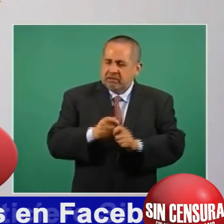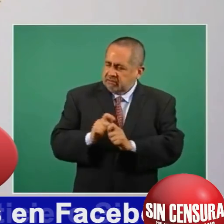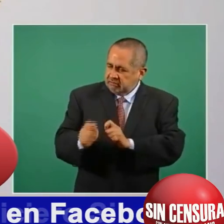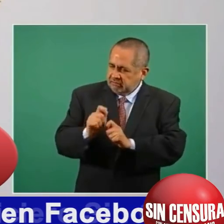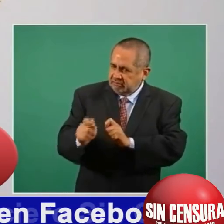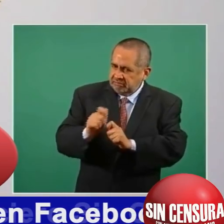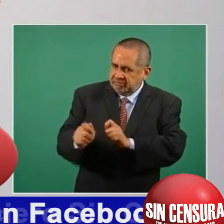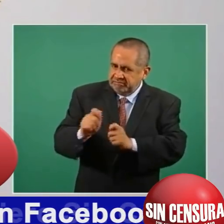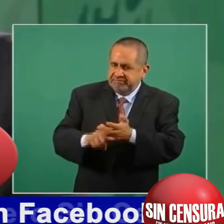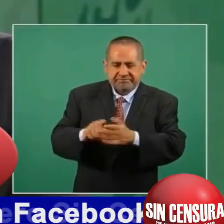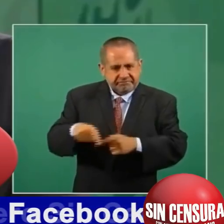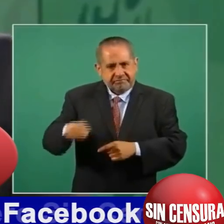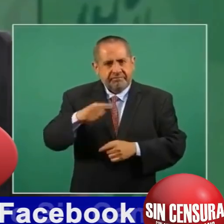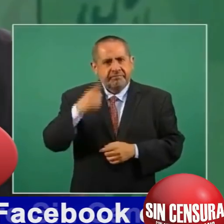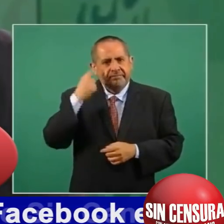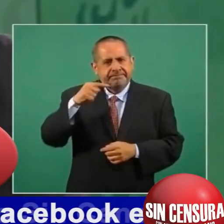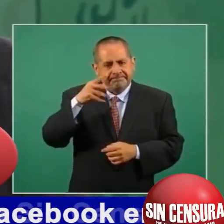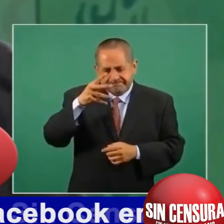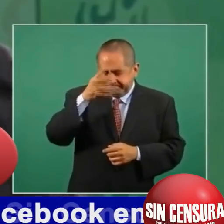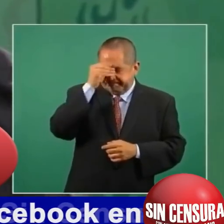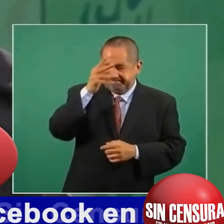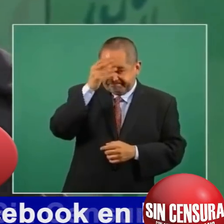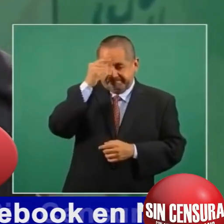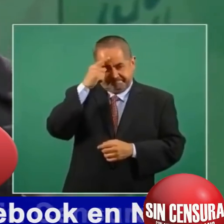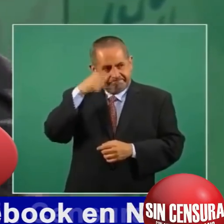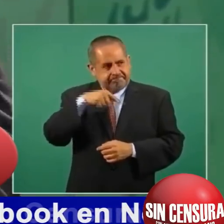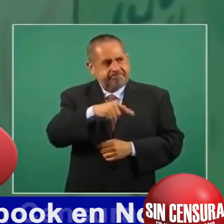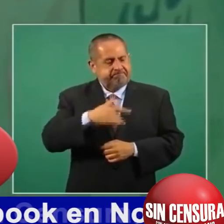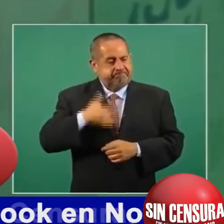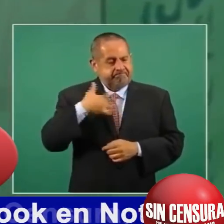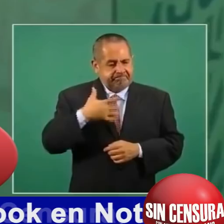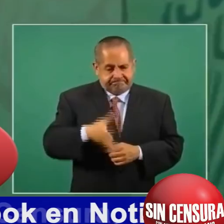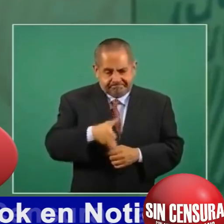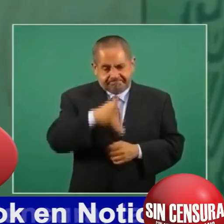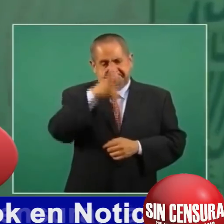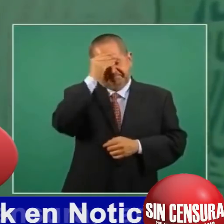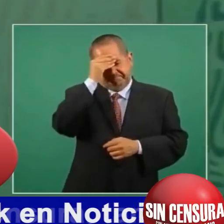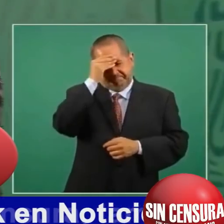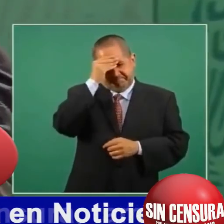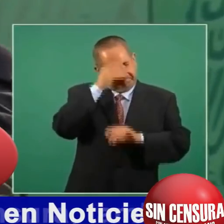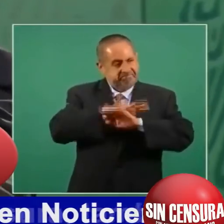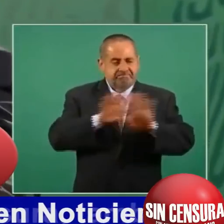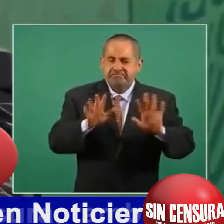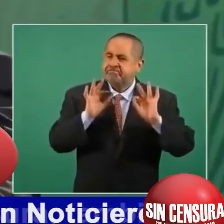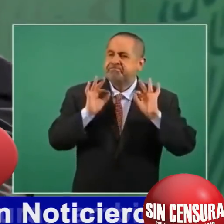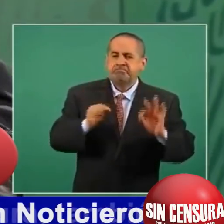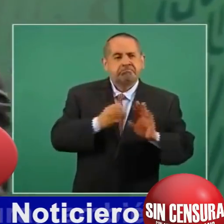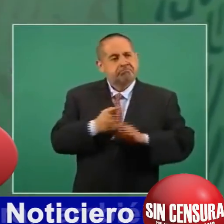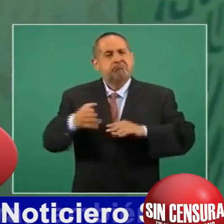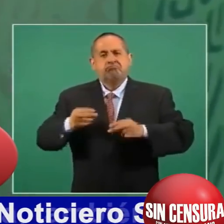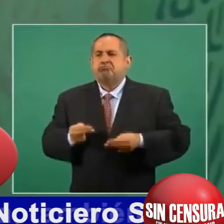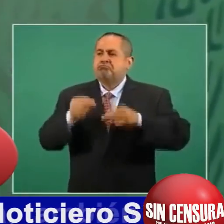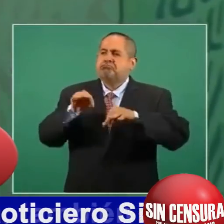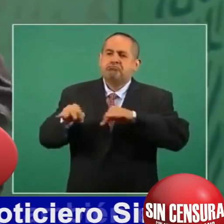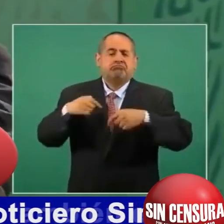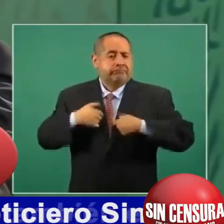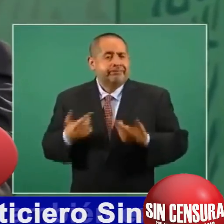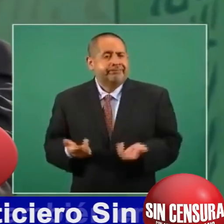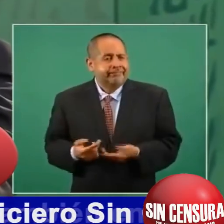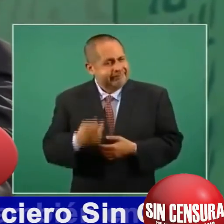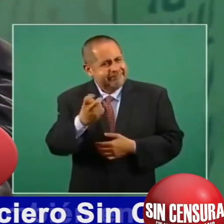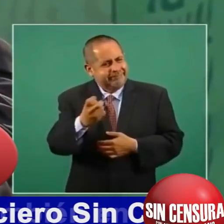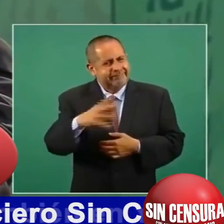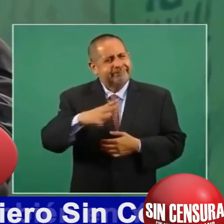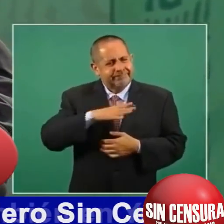cantidad para estar capacitándose, formándose. Entonces sí hay